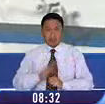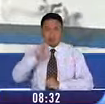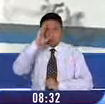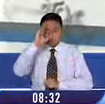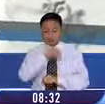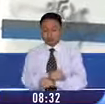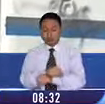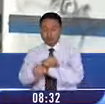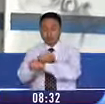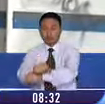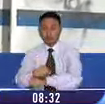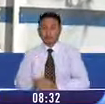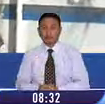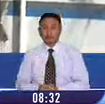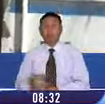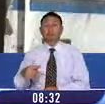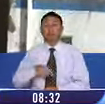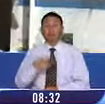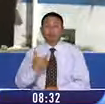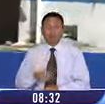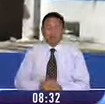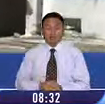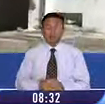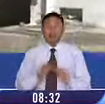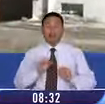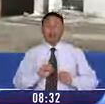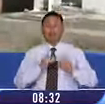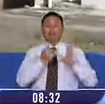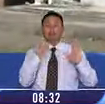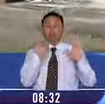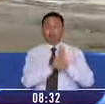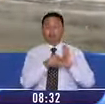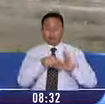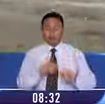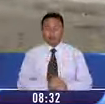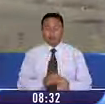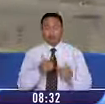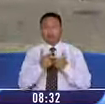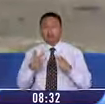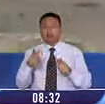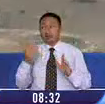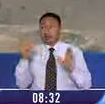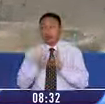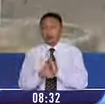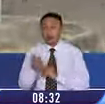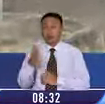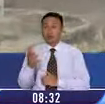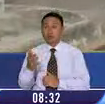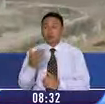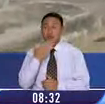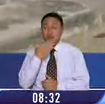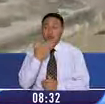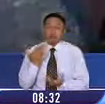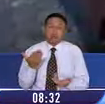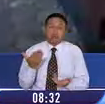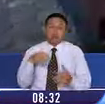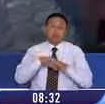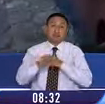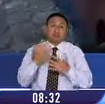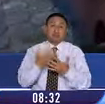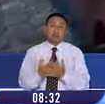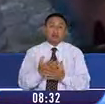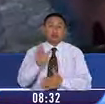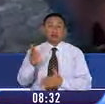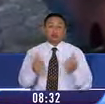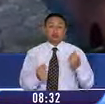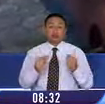policía. Los uniformados, tras del respectivo parte, les pusieron en libertad. No había nada para dejarlos detenidos. El